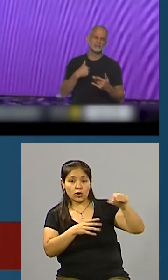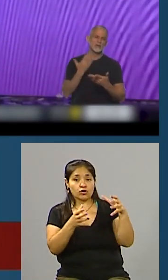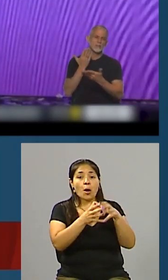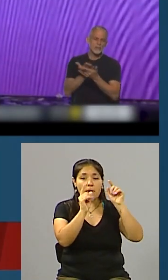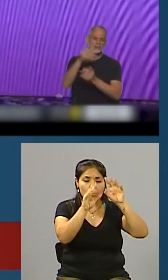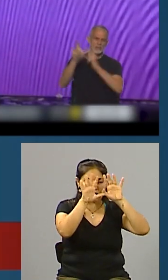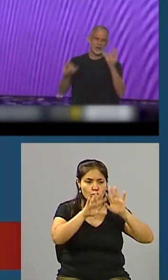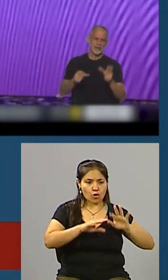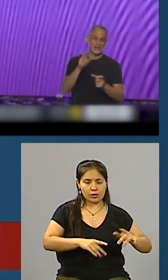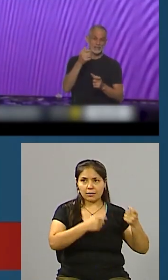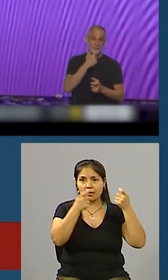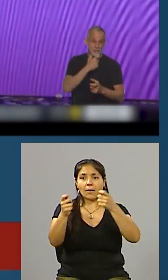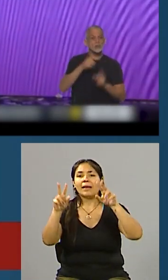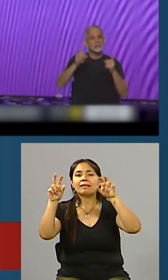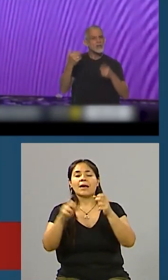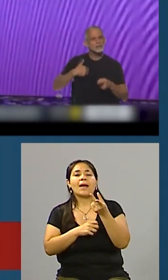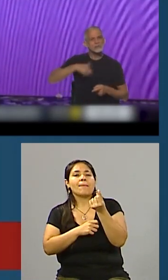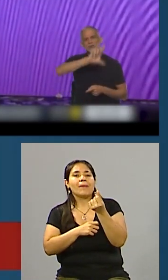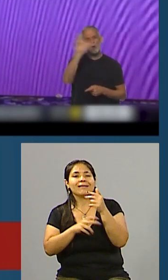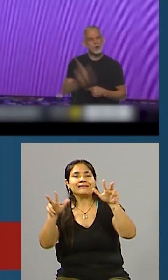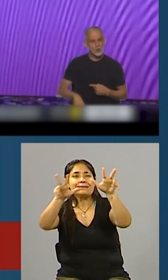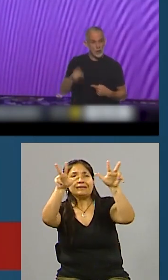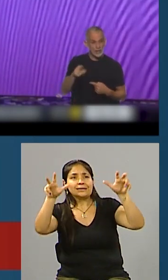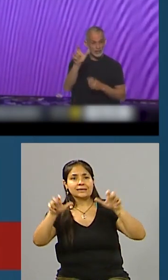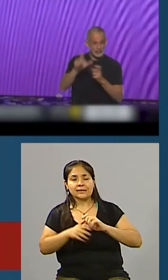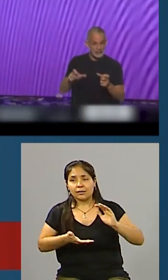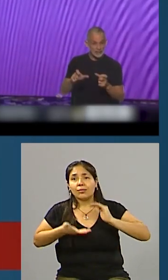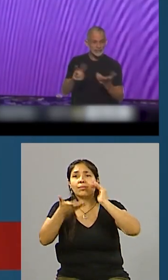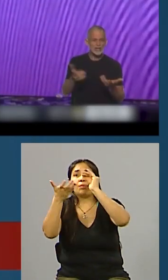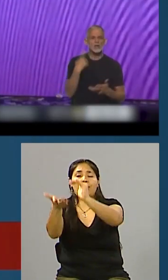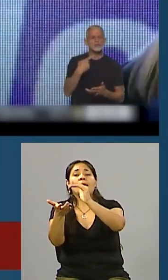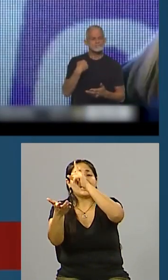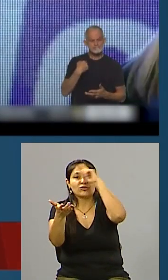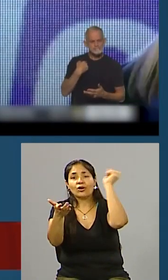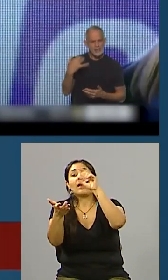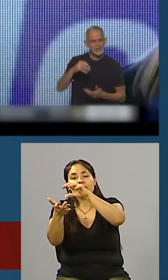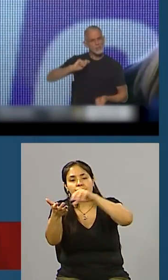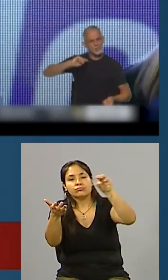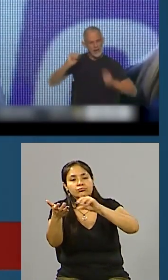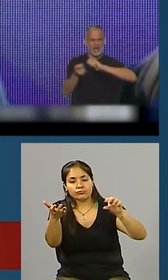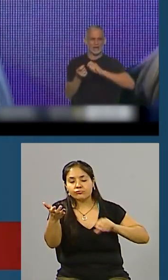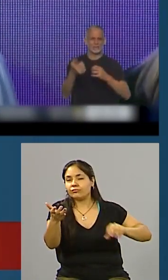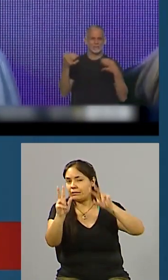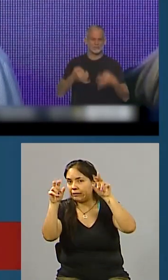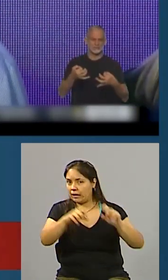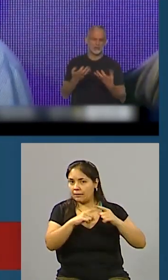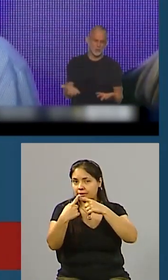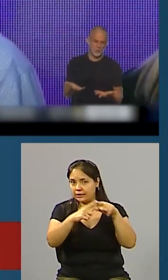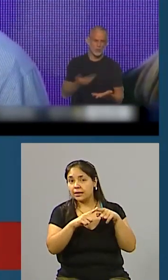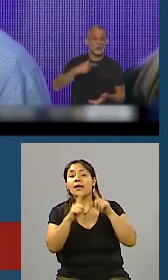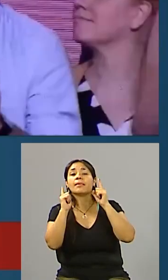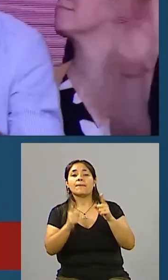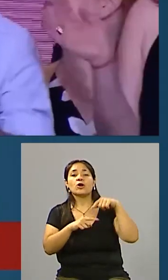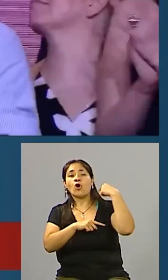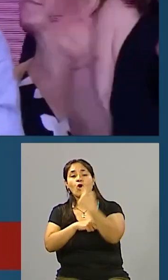por el problema de los fondos coparticipables, como decíamos previamente, pero también vamos a tener otros actores muy importantes que van